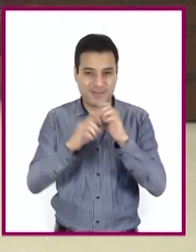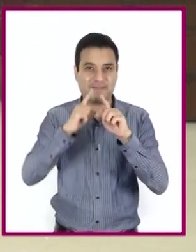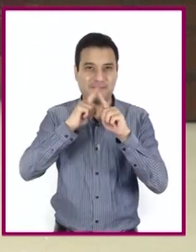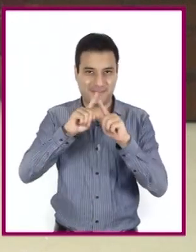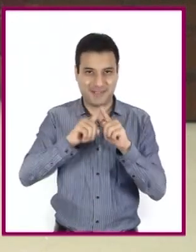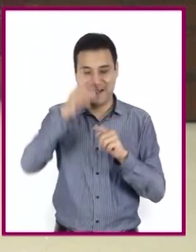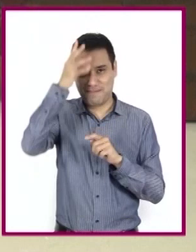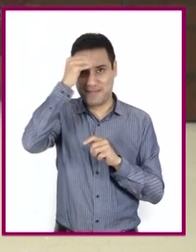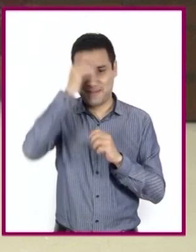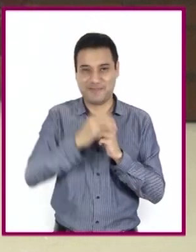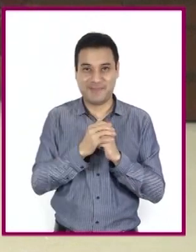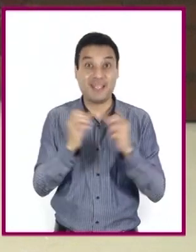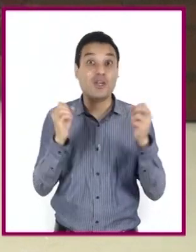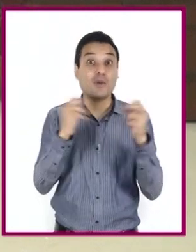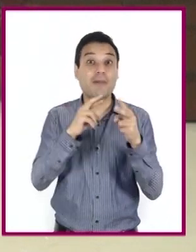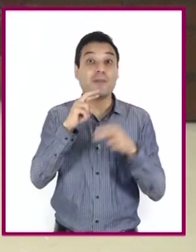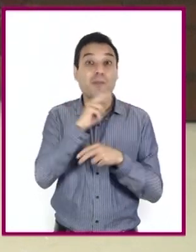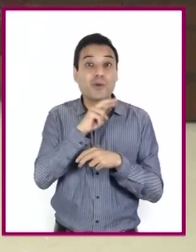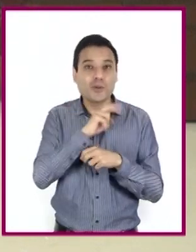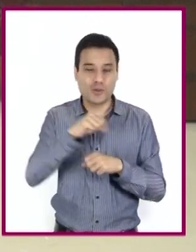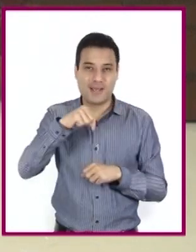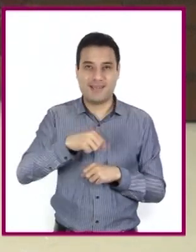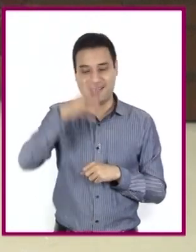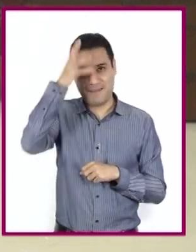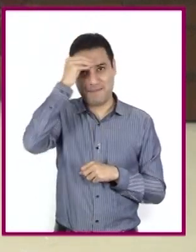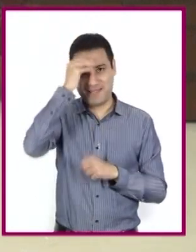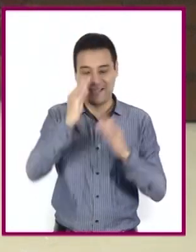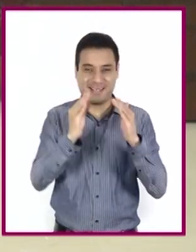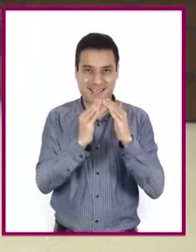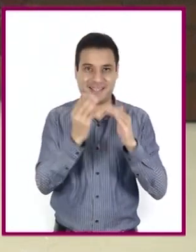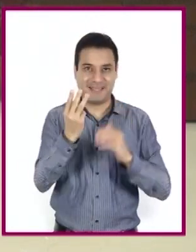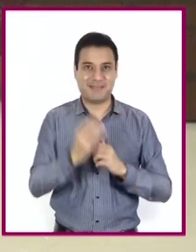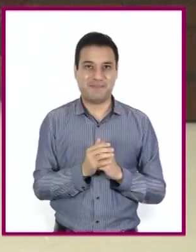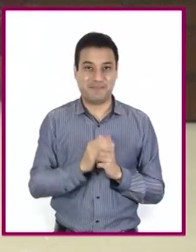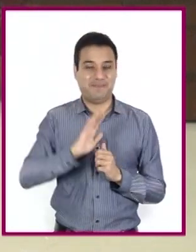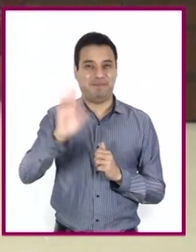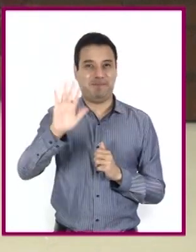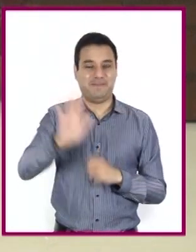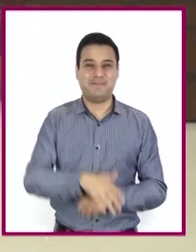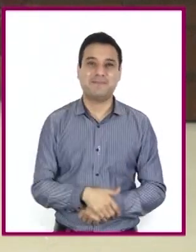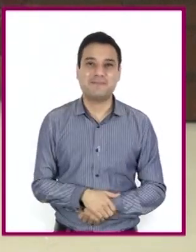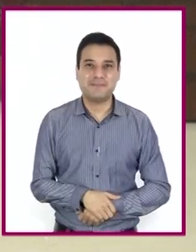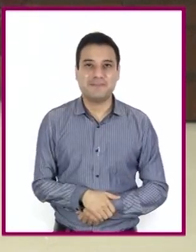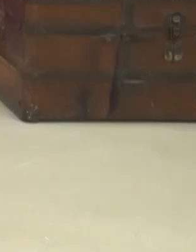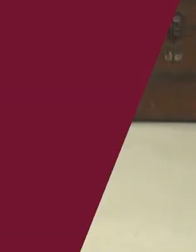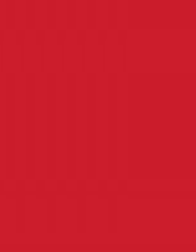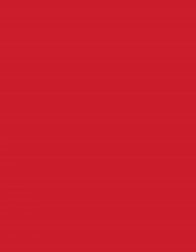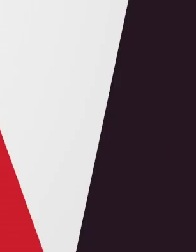descubrir, así que nos vemos pronto aquí en Aprende en Casa 3. ¡Hasta la próxima!